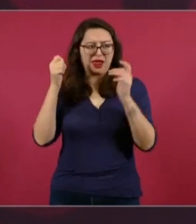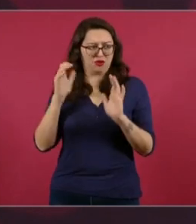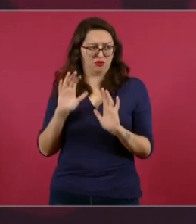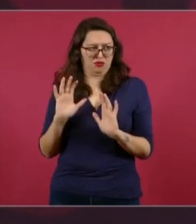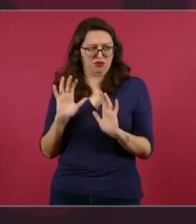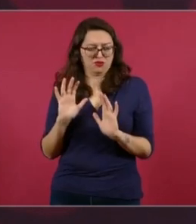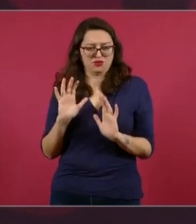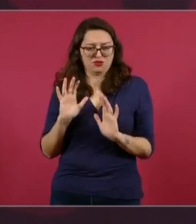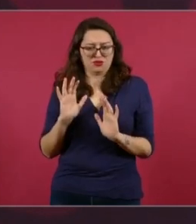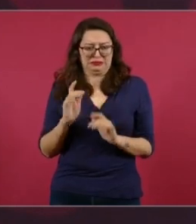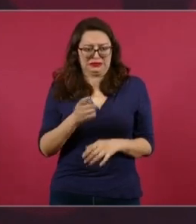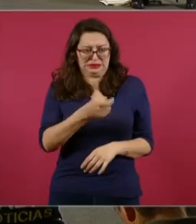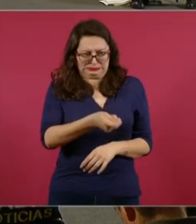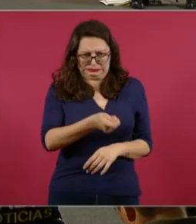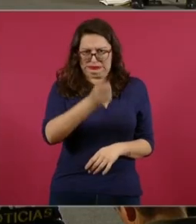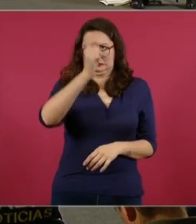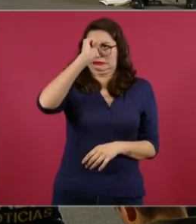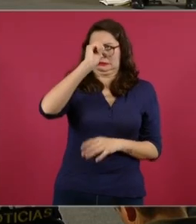Porque…